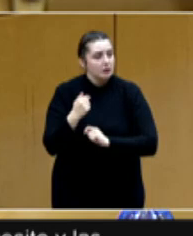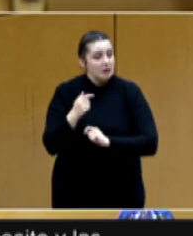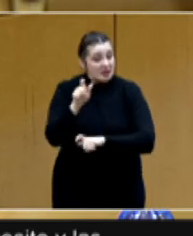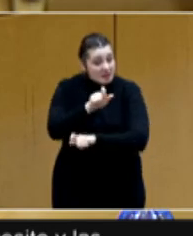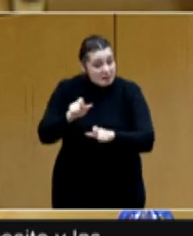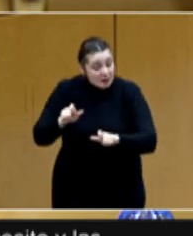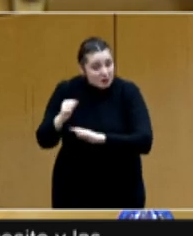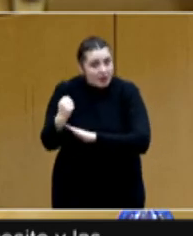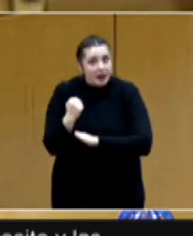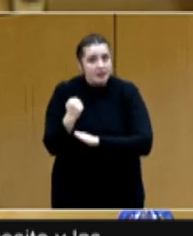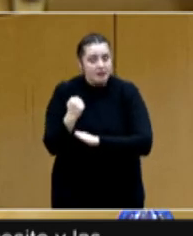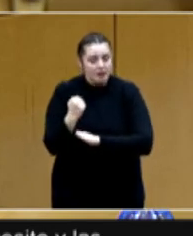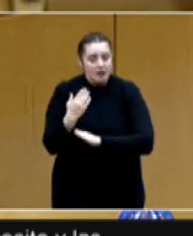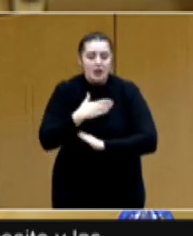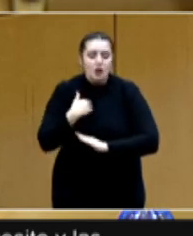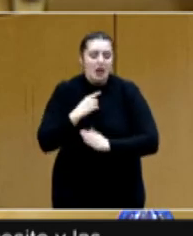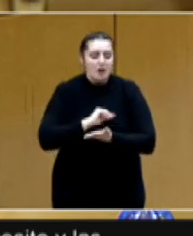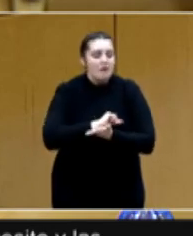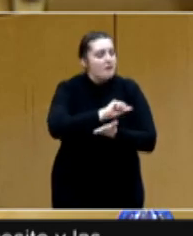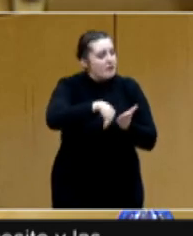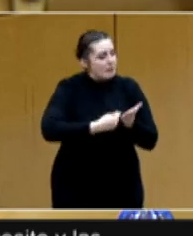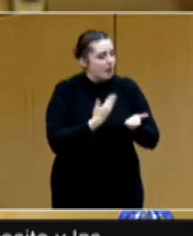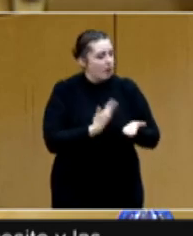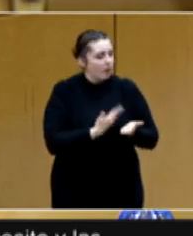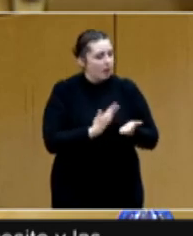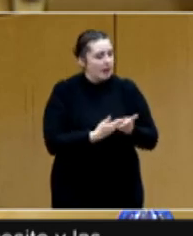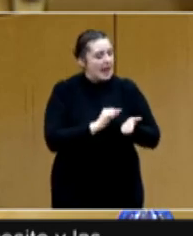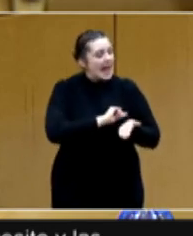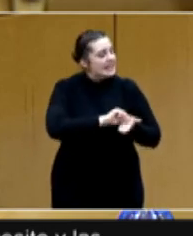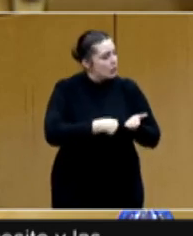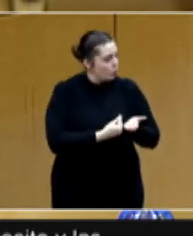quedan quedan firmados en una escritura